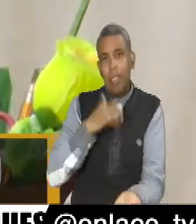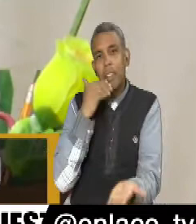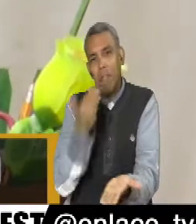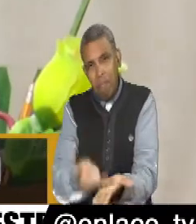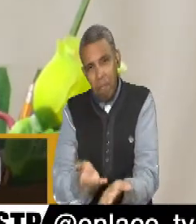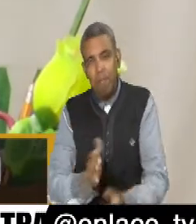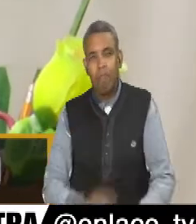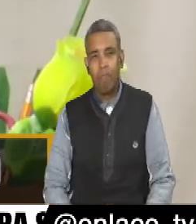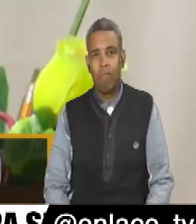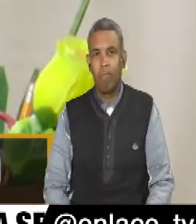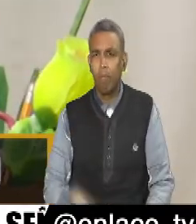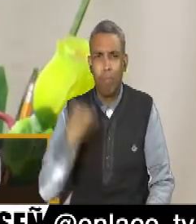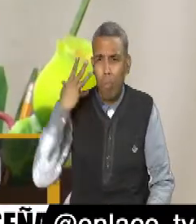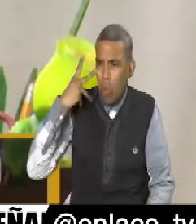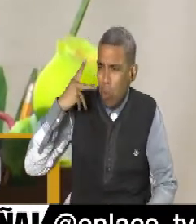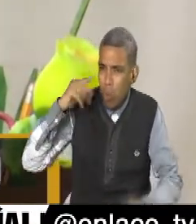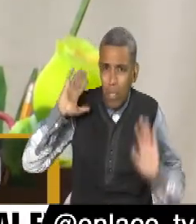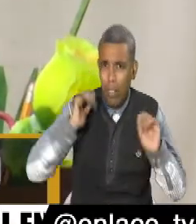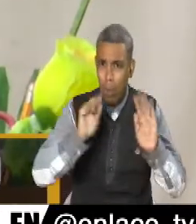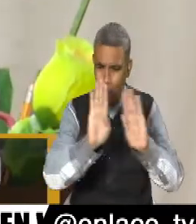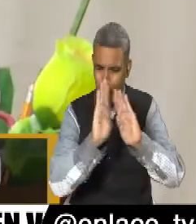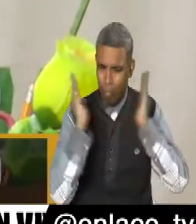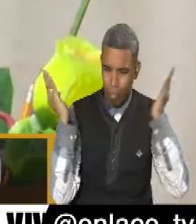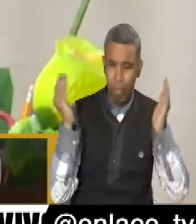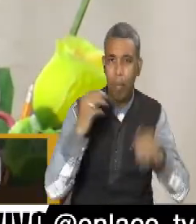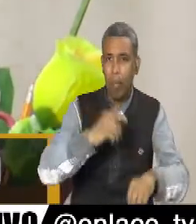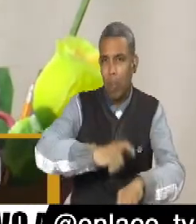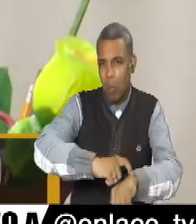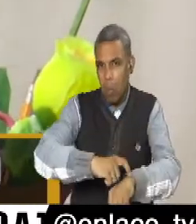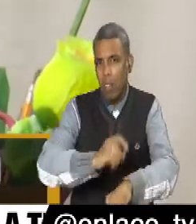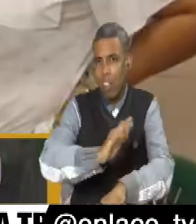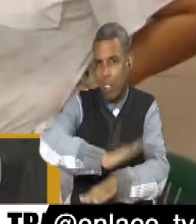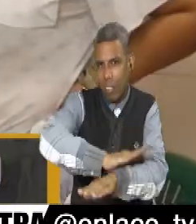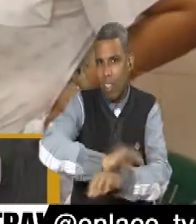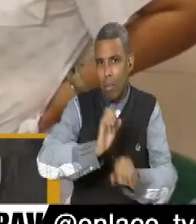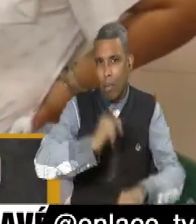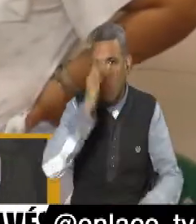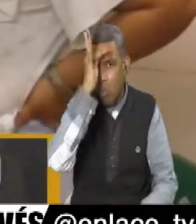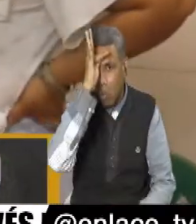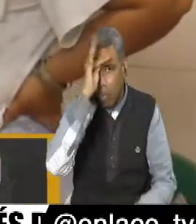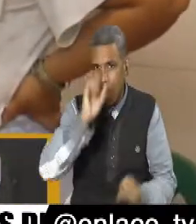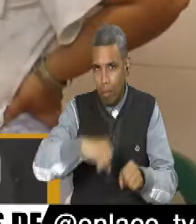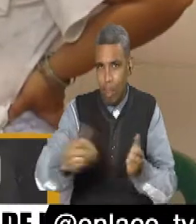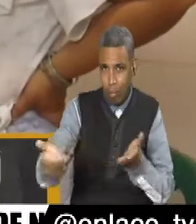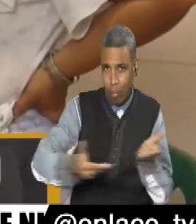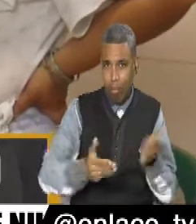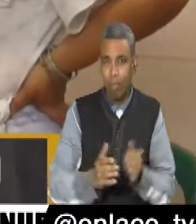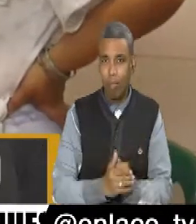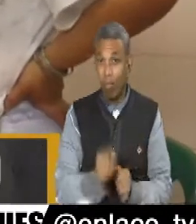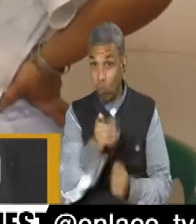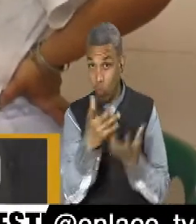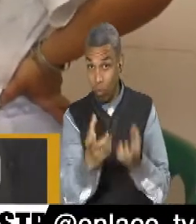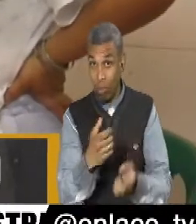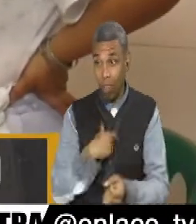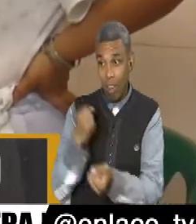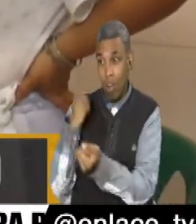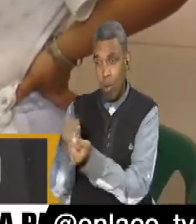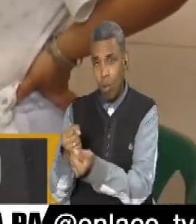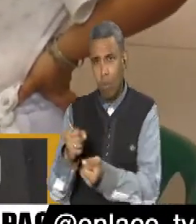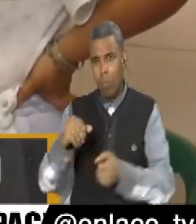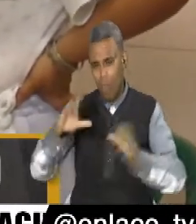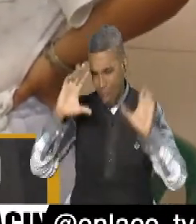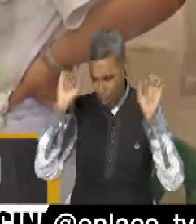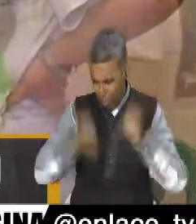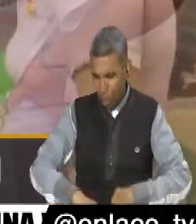recibiendo, todos los días nos encuentran en las horas de la tarde en el hospital. Usted también se puede sumar a esta hermosa labor que emprenden